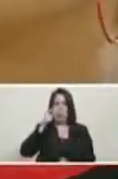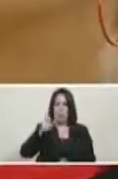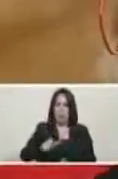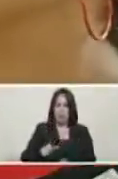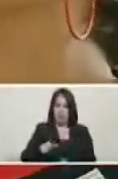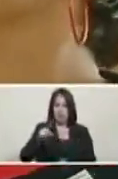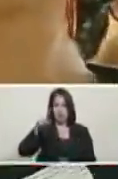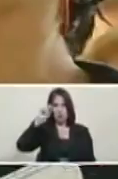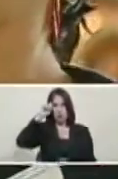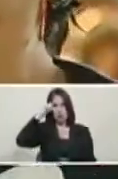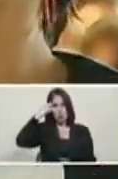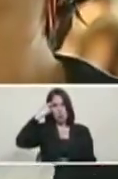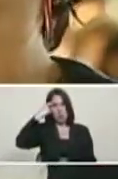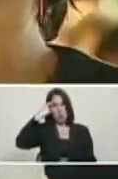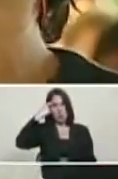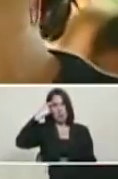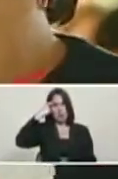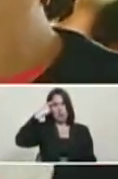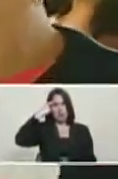recuerdo